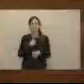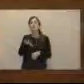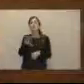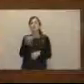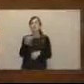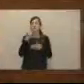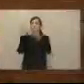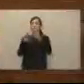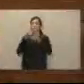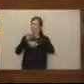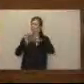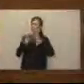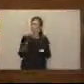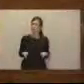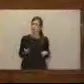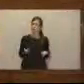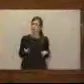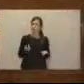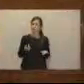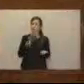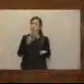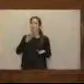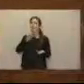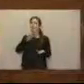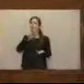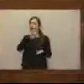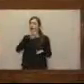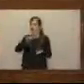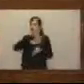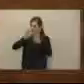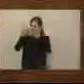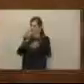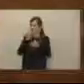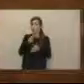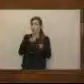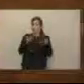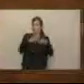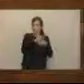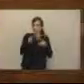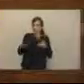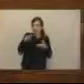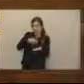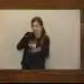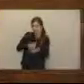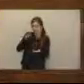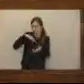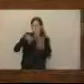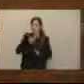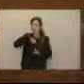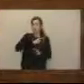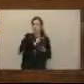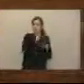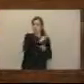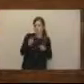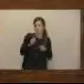tienen, señor Ordiales? En total ya están aquí los del PP, los del PP para pagar sus pufos. Ya estamos nosotros aquí los del PP